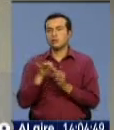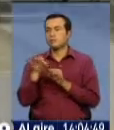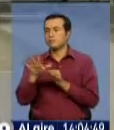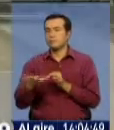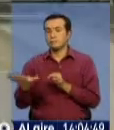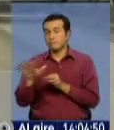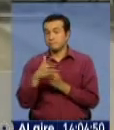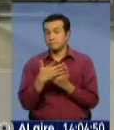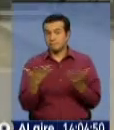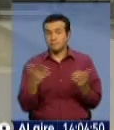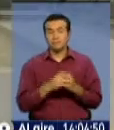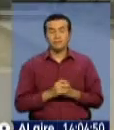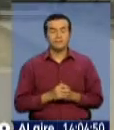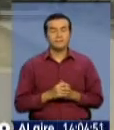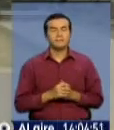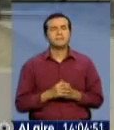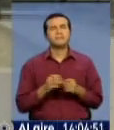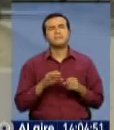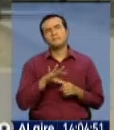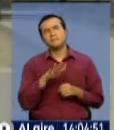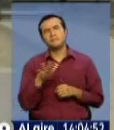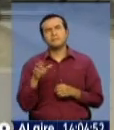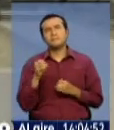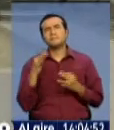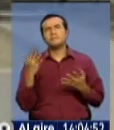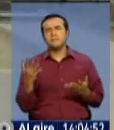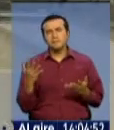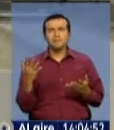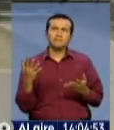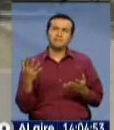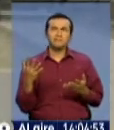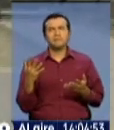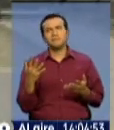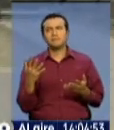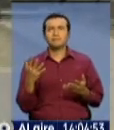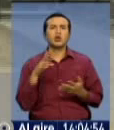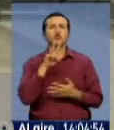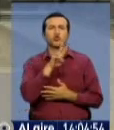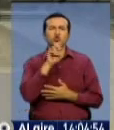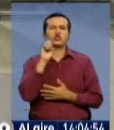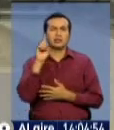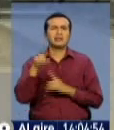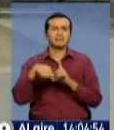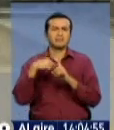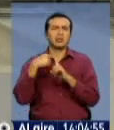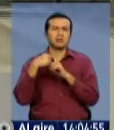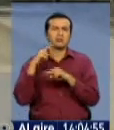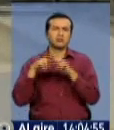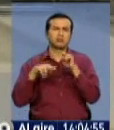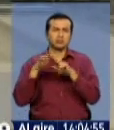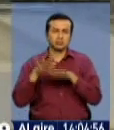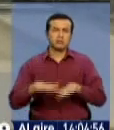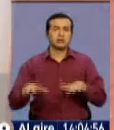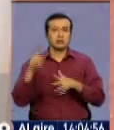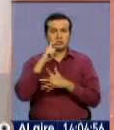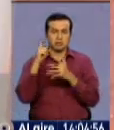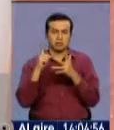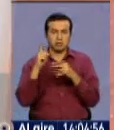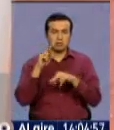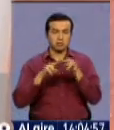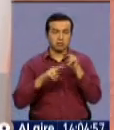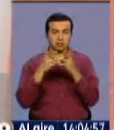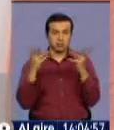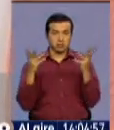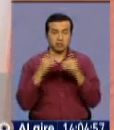cantonal. Y alrededor de unas 200 más. Necesitaría aquí. En